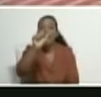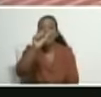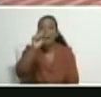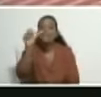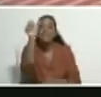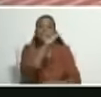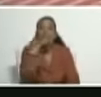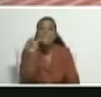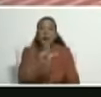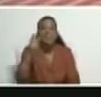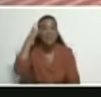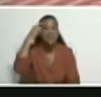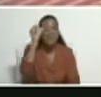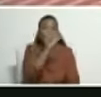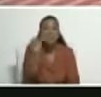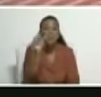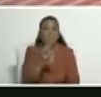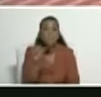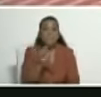semanas y